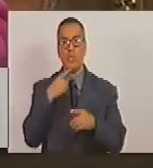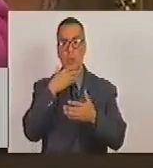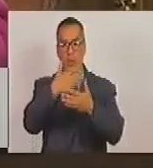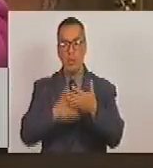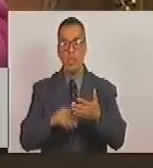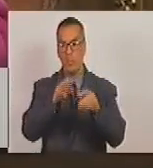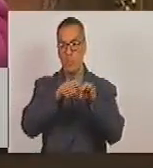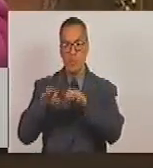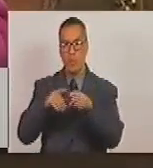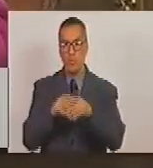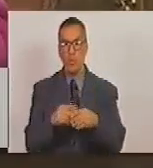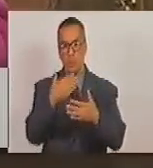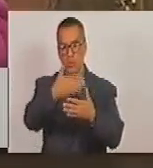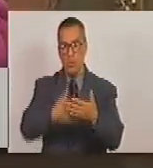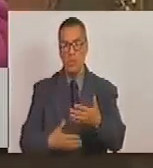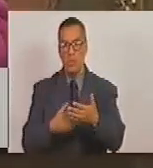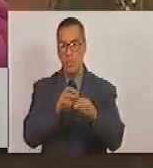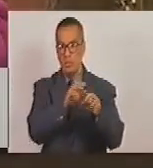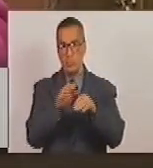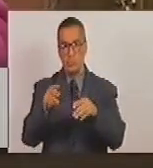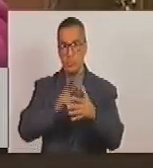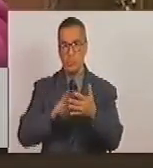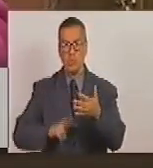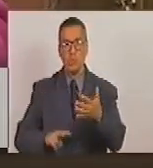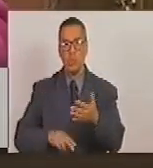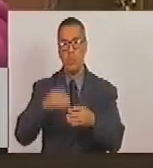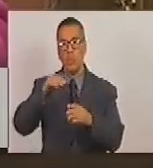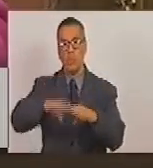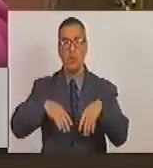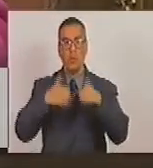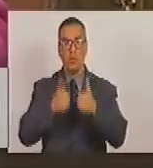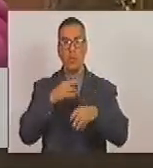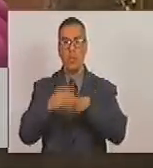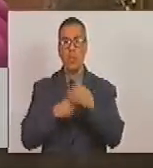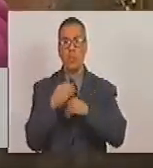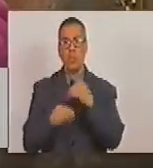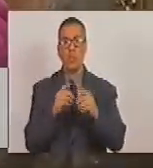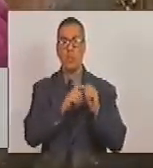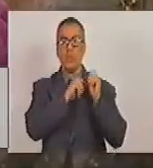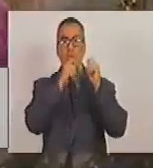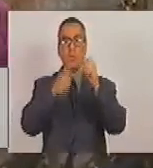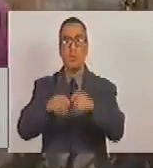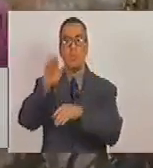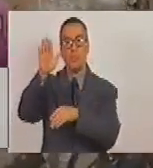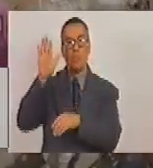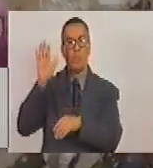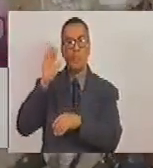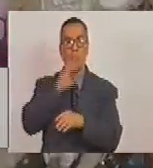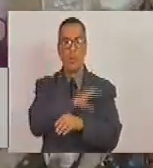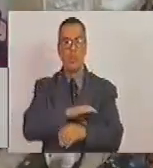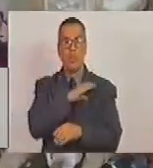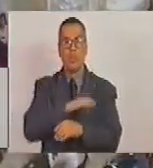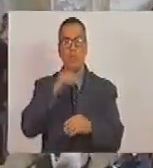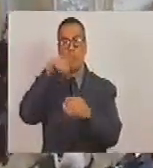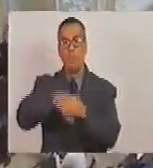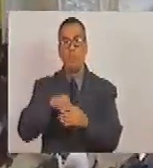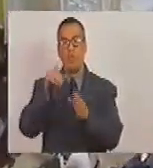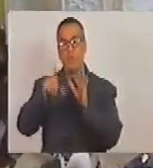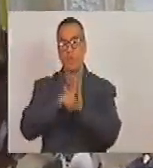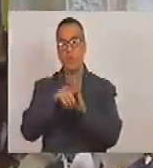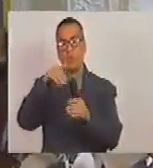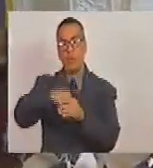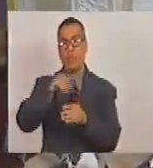por secretaría constancia escrita del voto salvado en relación a la designación y juramentación del Comité de Postulaciones